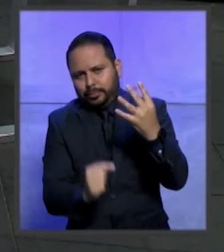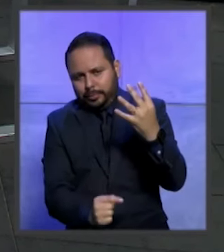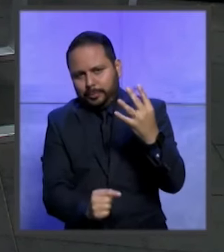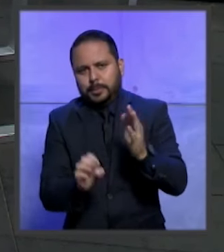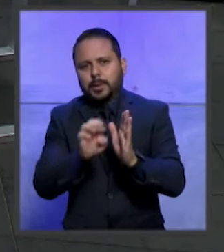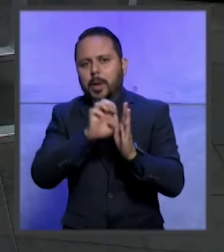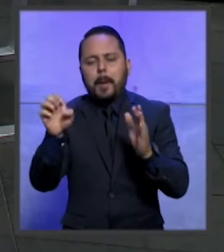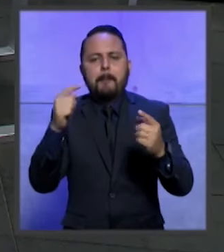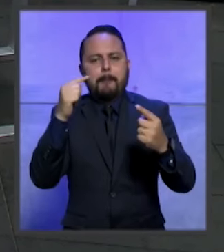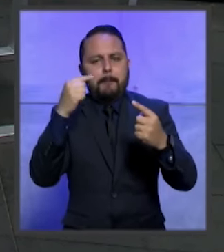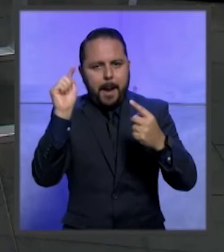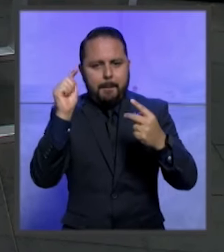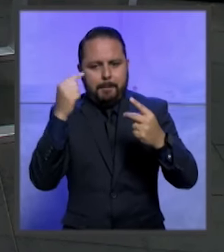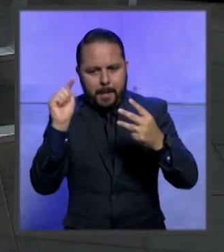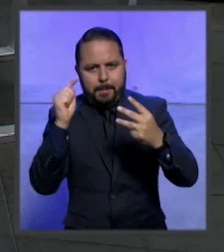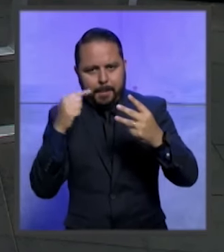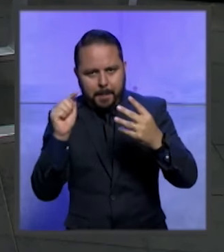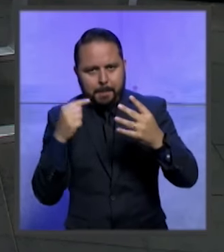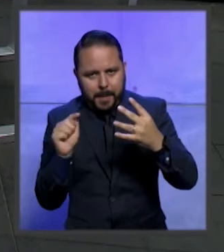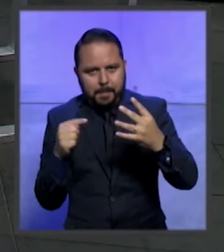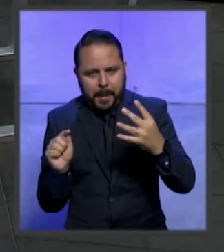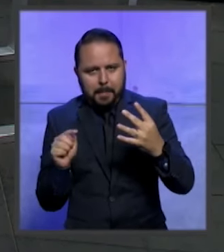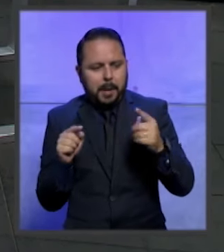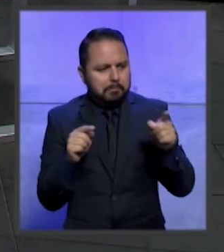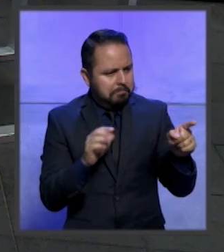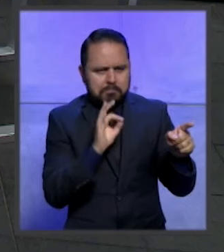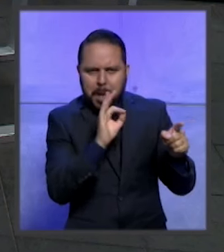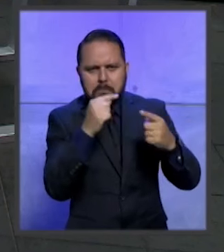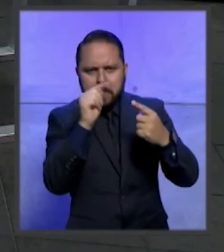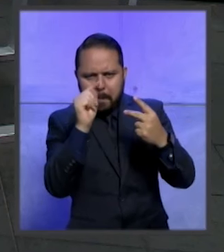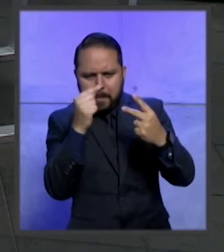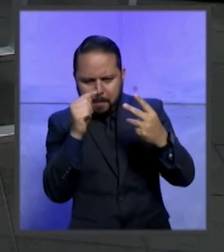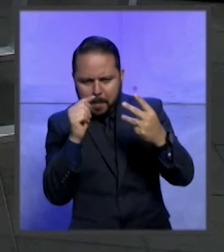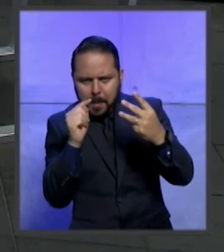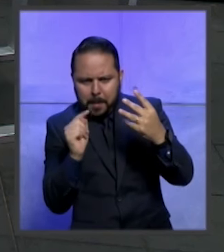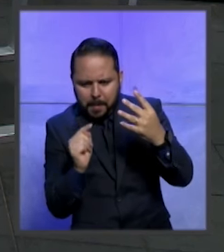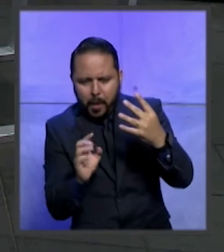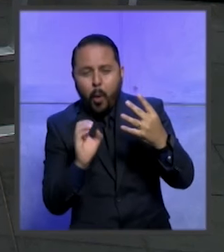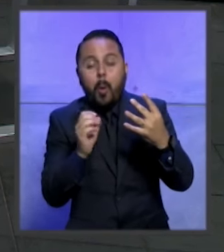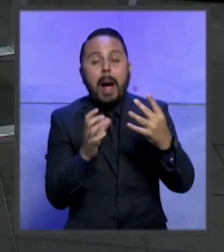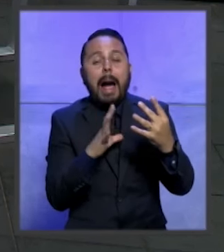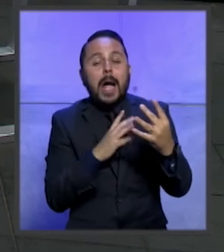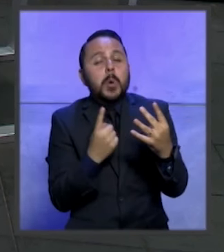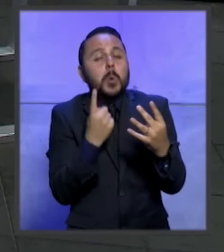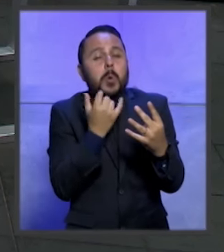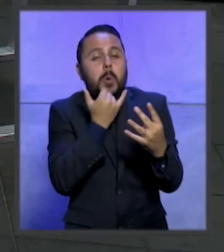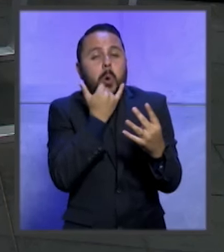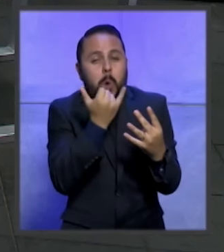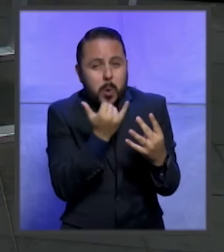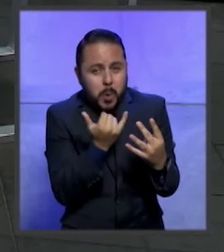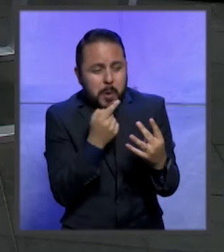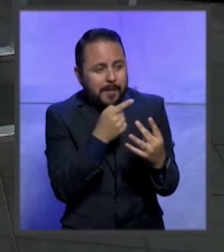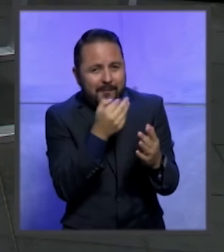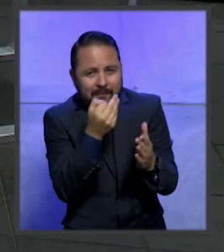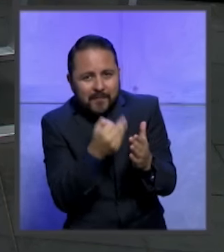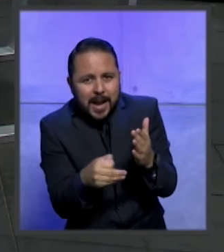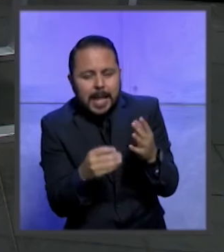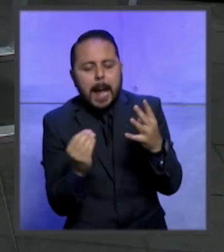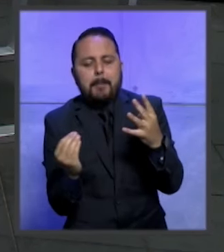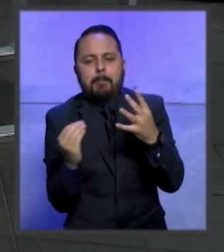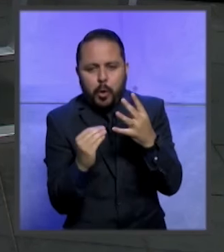vamos a decir se va palomeando es no se advierten irregularidades o se advierten algunas cuestiones en